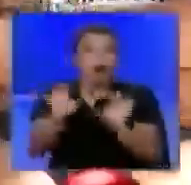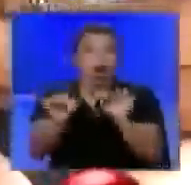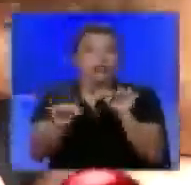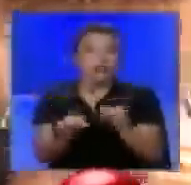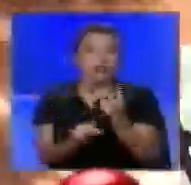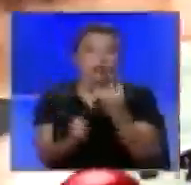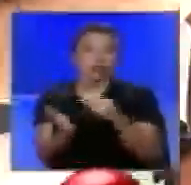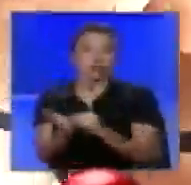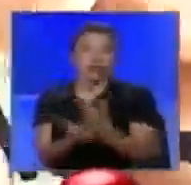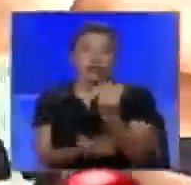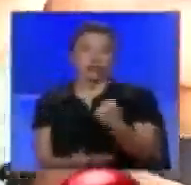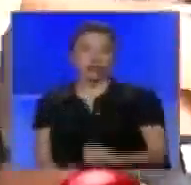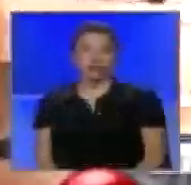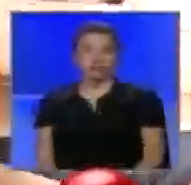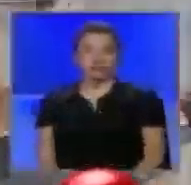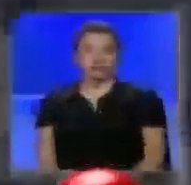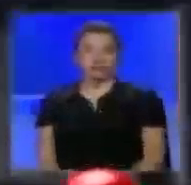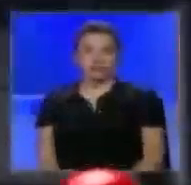este 2014.